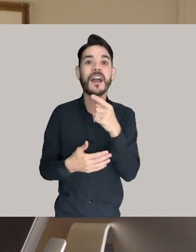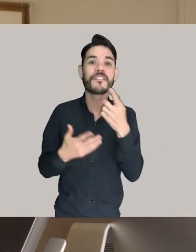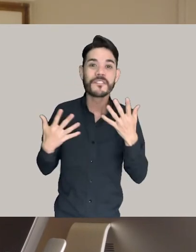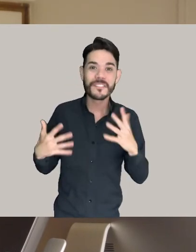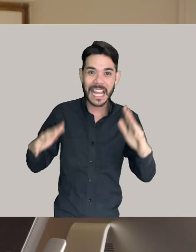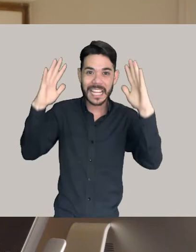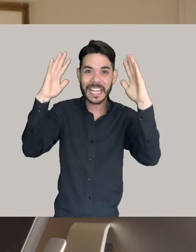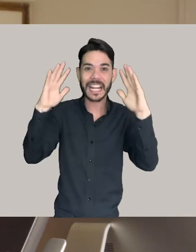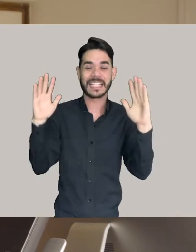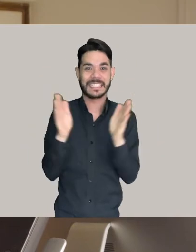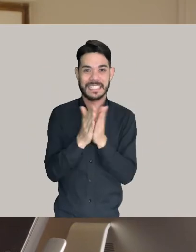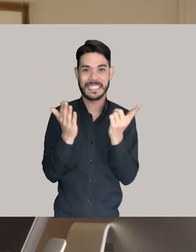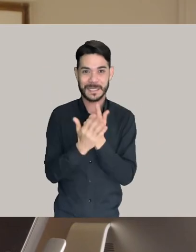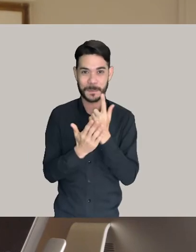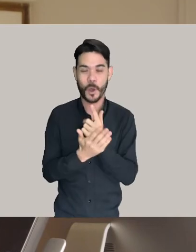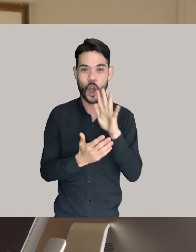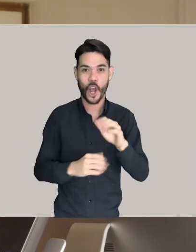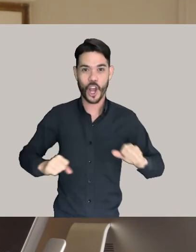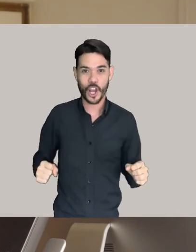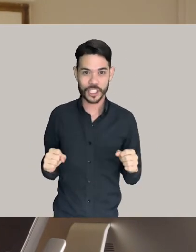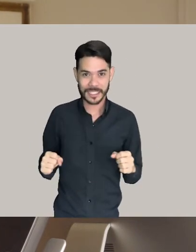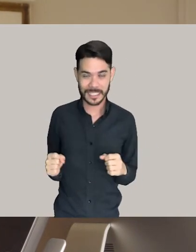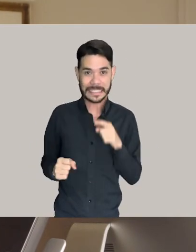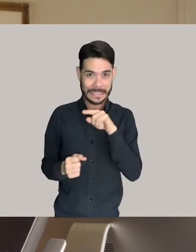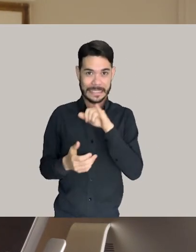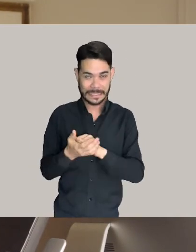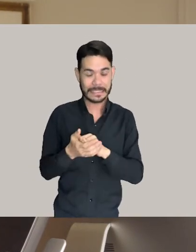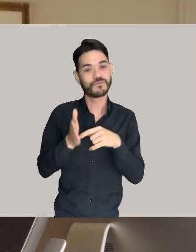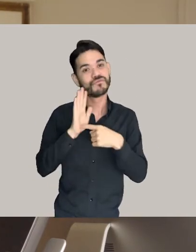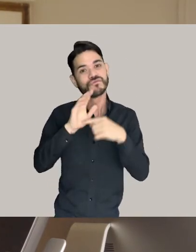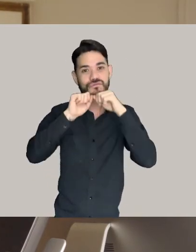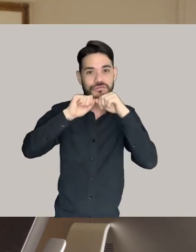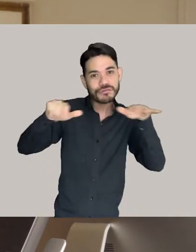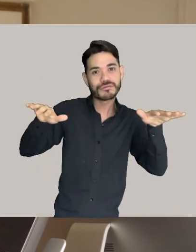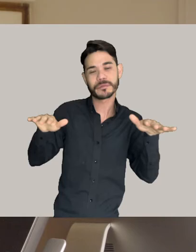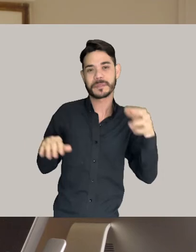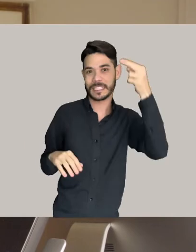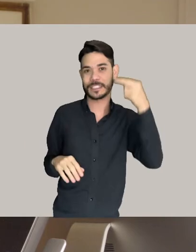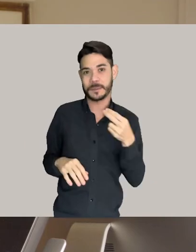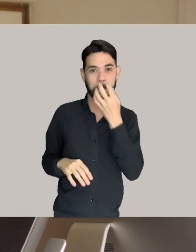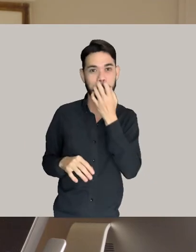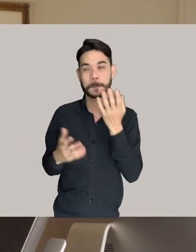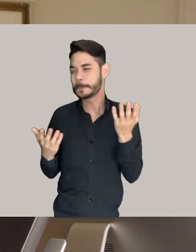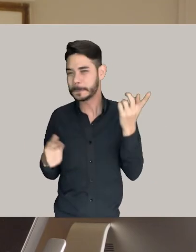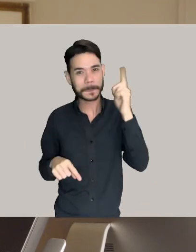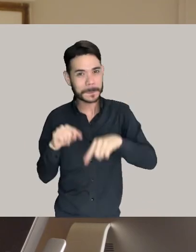día a la Feria del Libro de Bogotá, en donde se hará el lanzamiento de la historia de Amamelis,